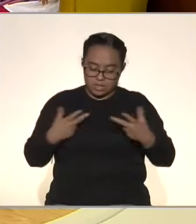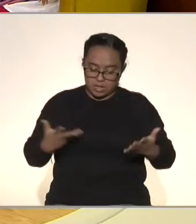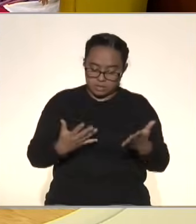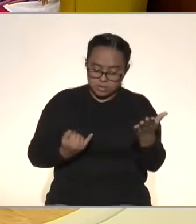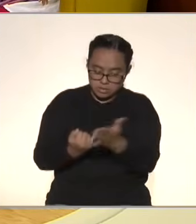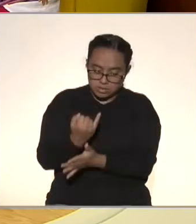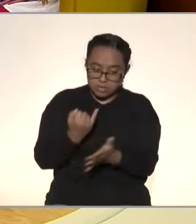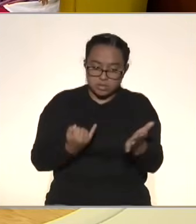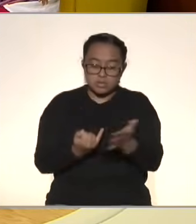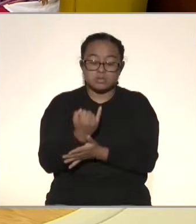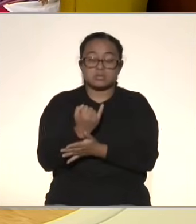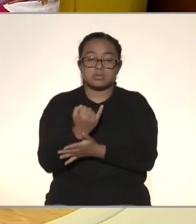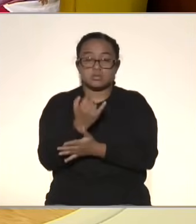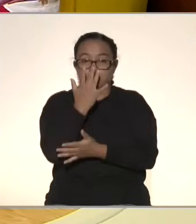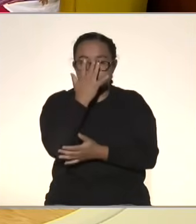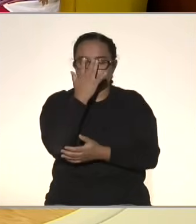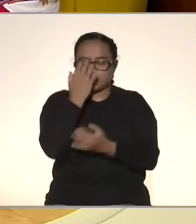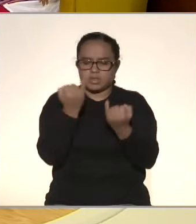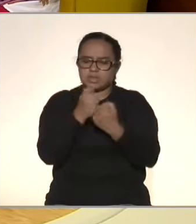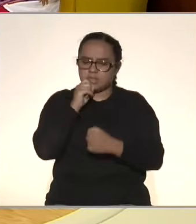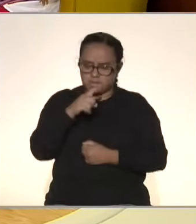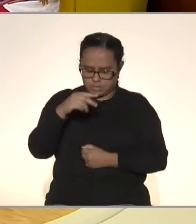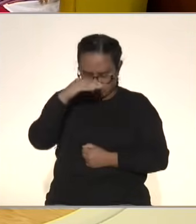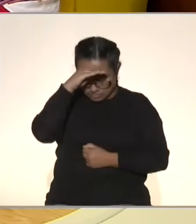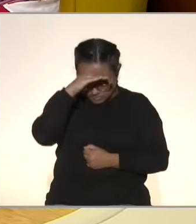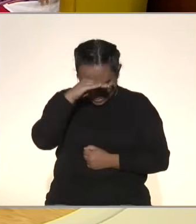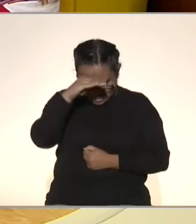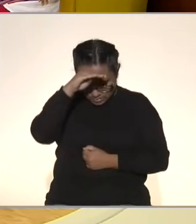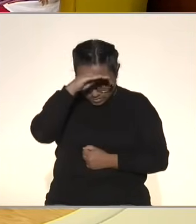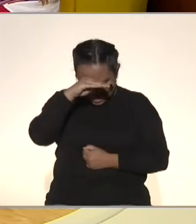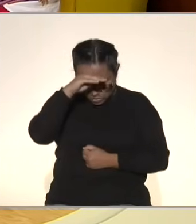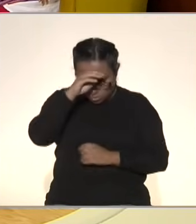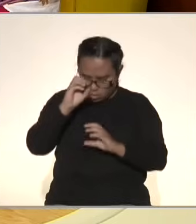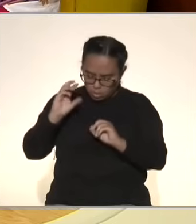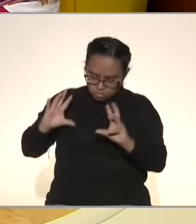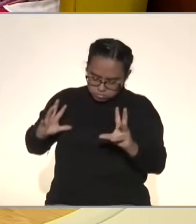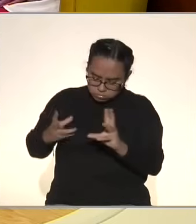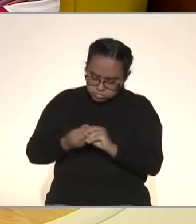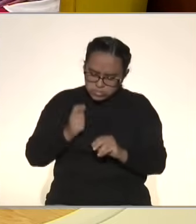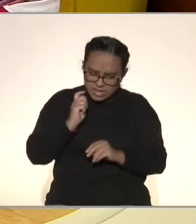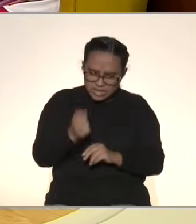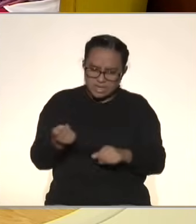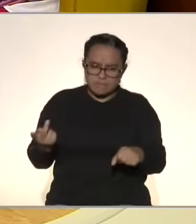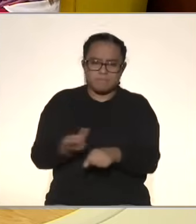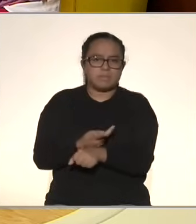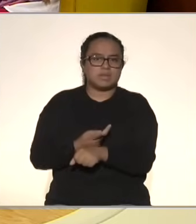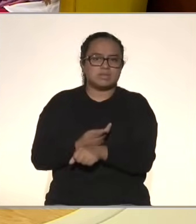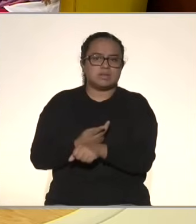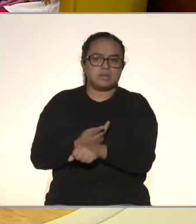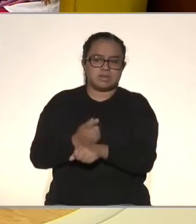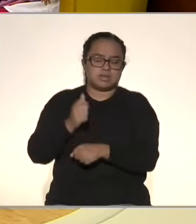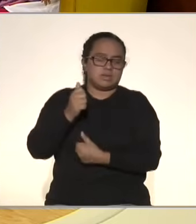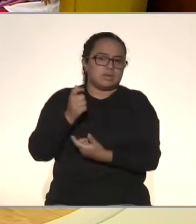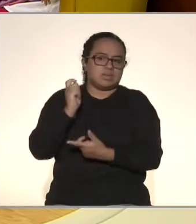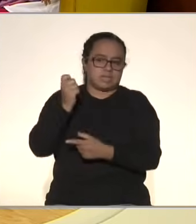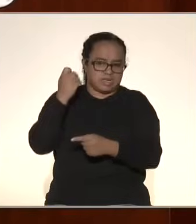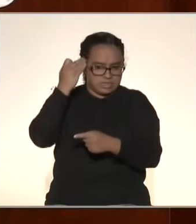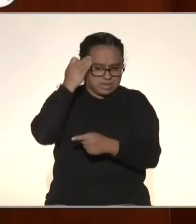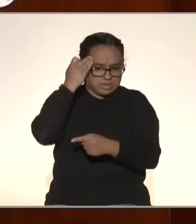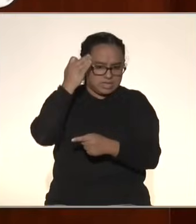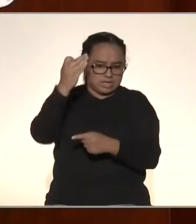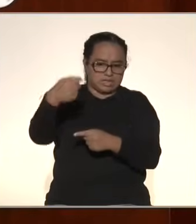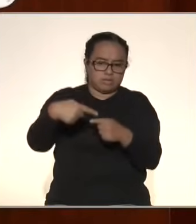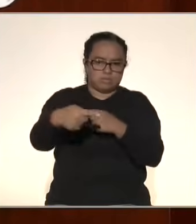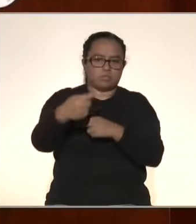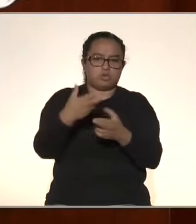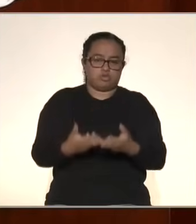ir tomando, reflexiones, recuentos que uno puede ir haciendo durante todo el tiempo que tengamos.